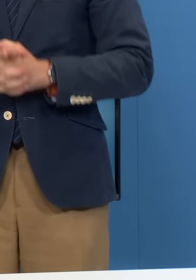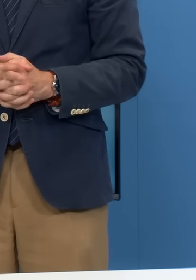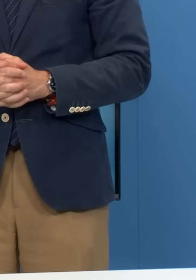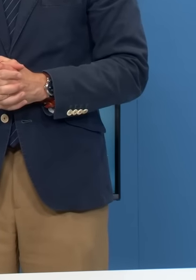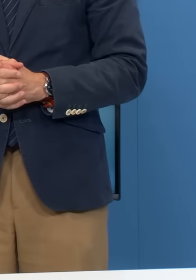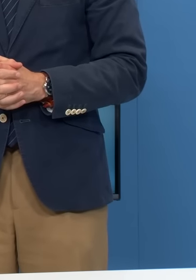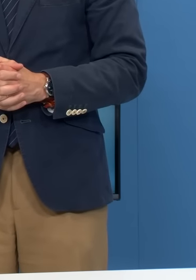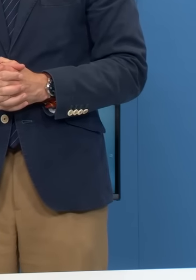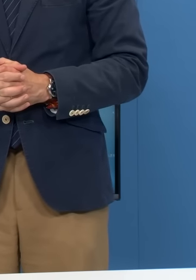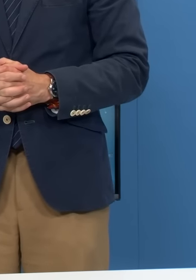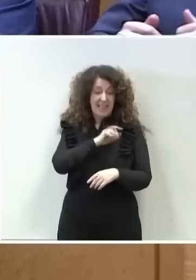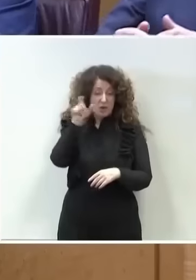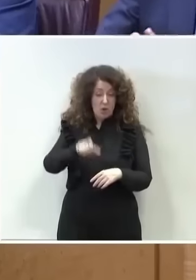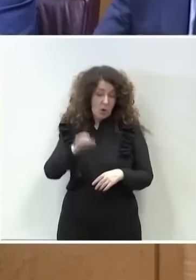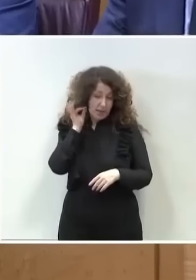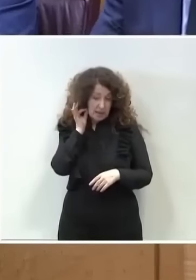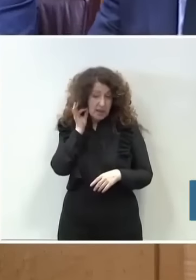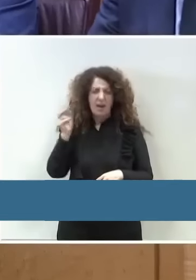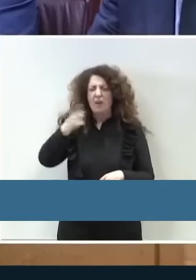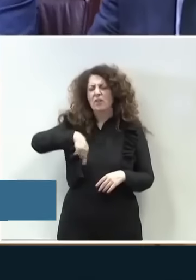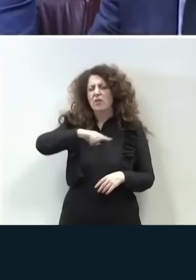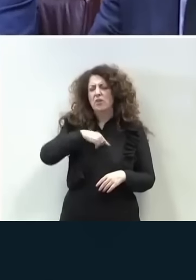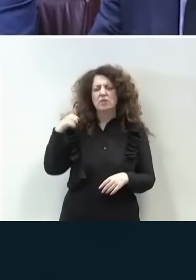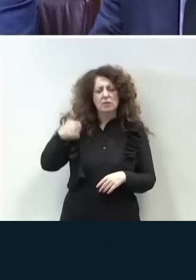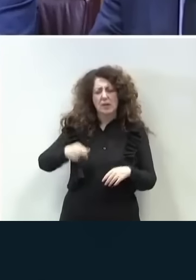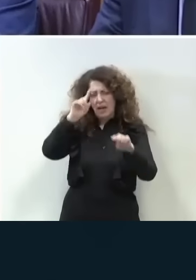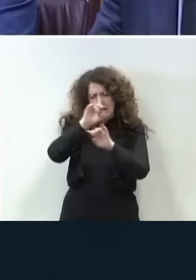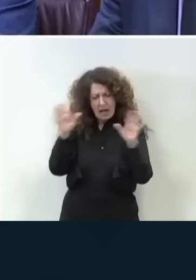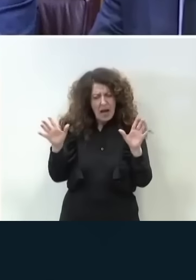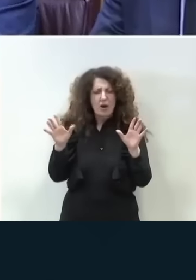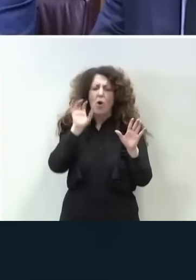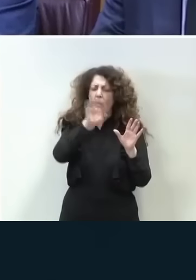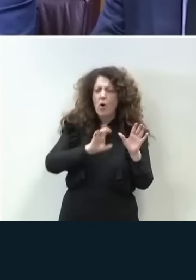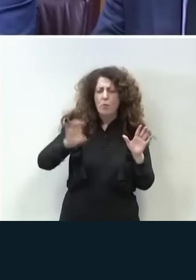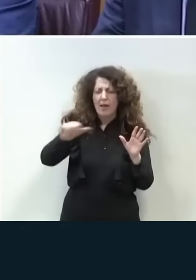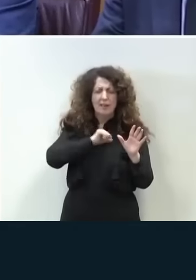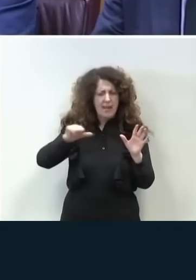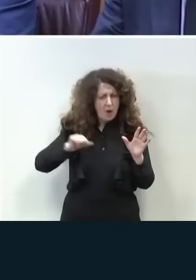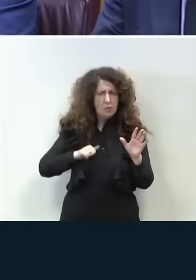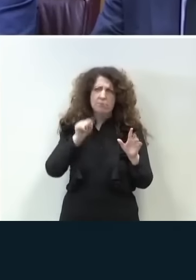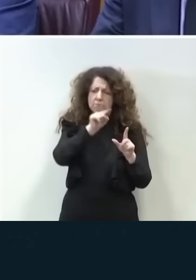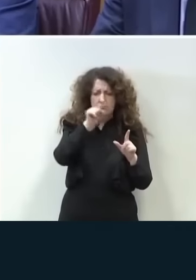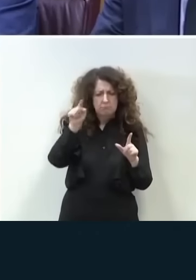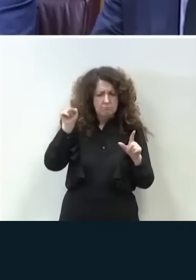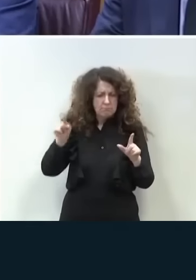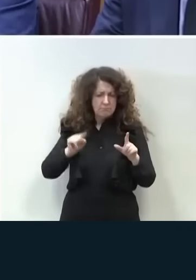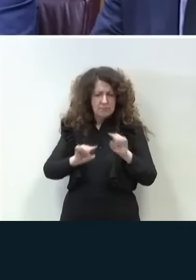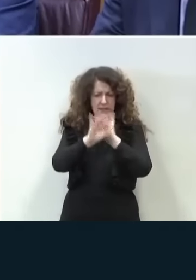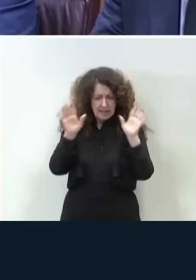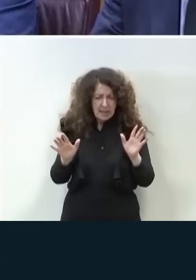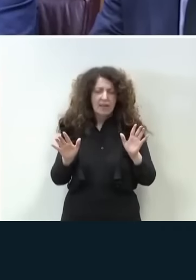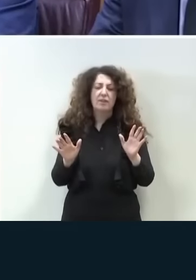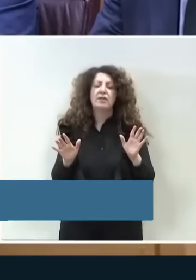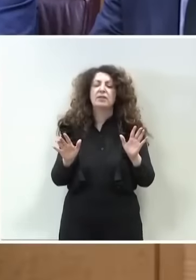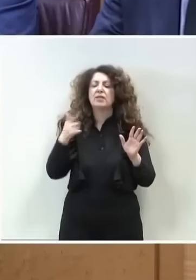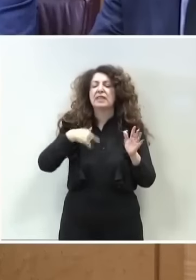ahora les explico en lo que se ha convertido. Nosotros siempre hemos sido claros con todas las comunidades autónomas. Queremos poner encima de la mesa un nuevo